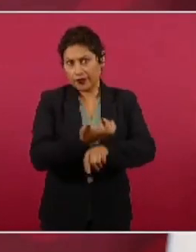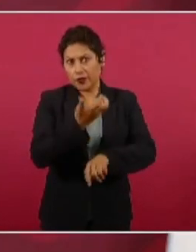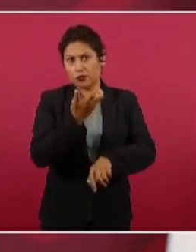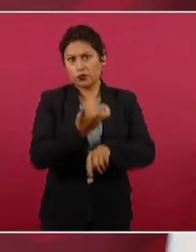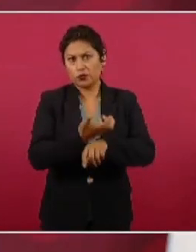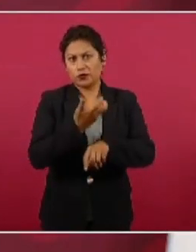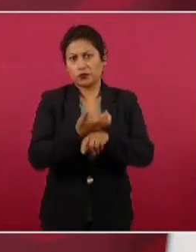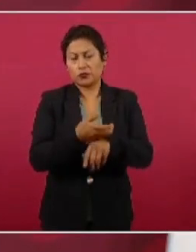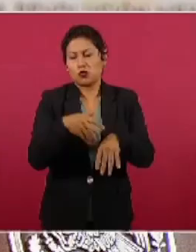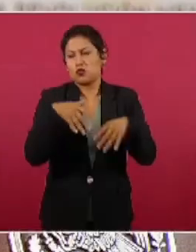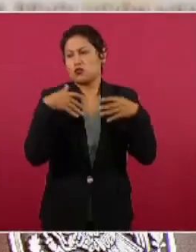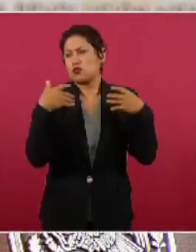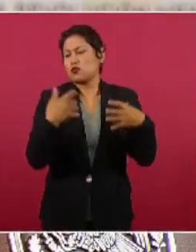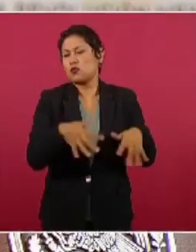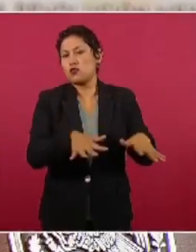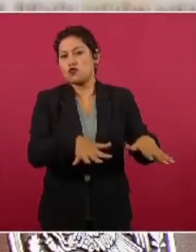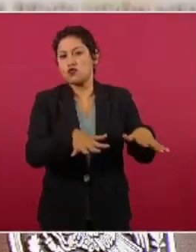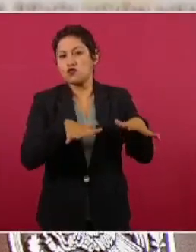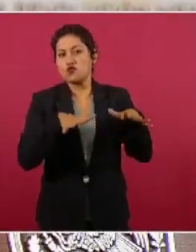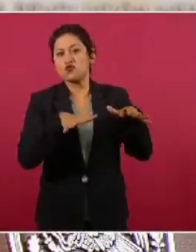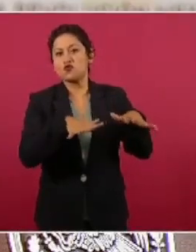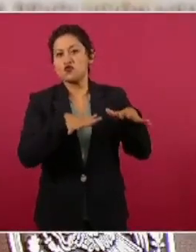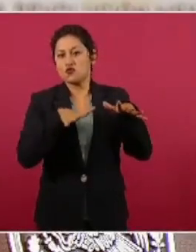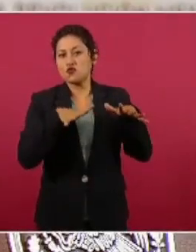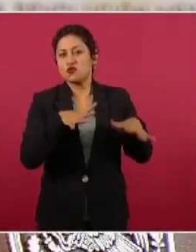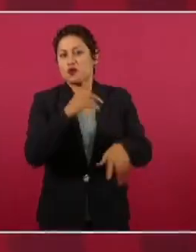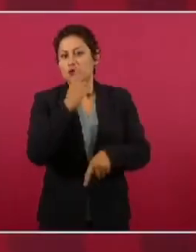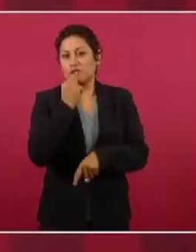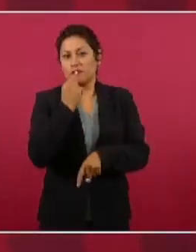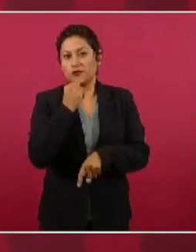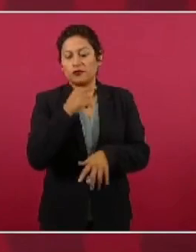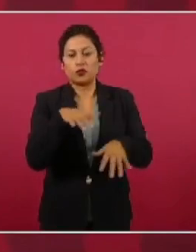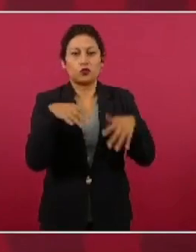super policía, hasta el New York Times